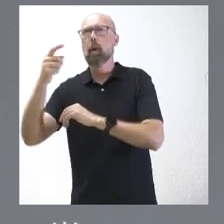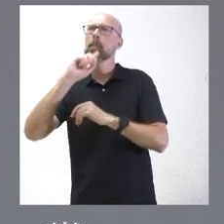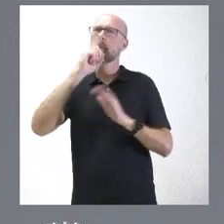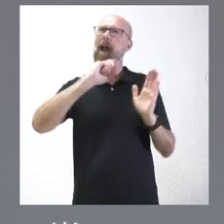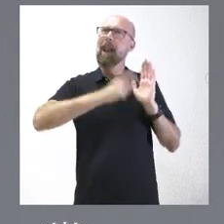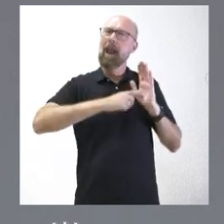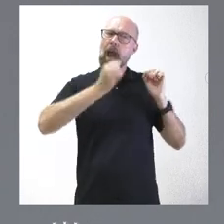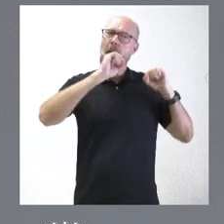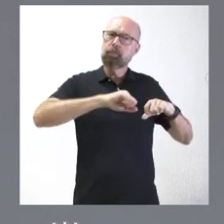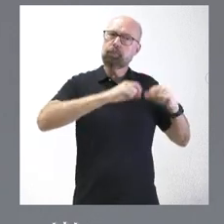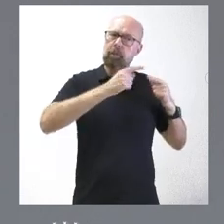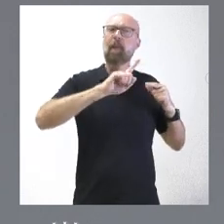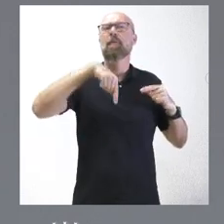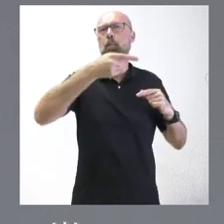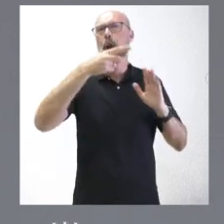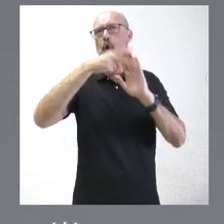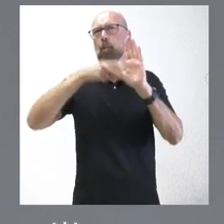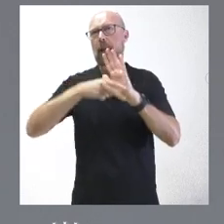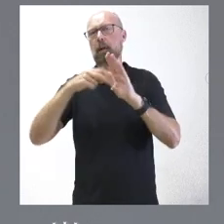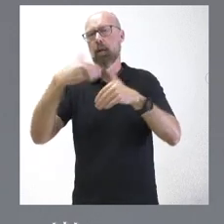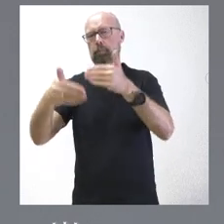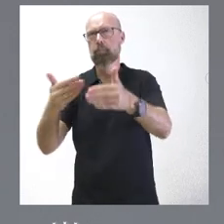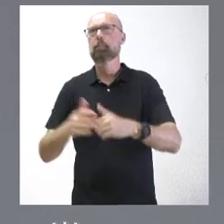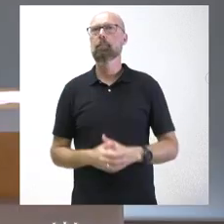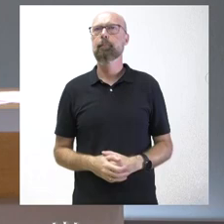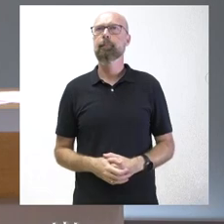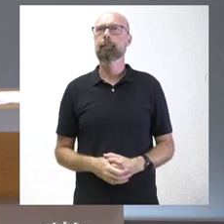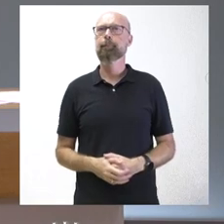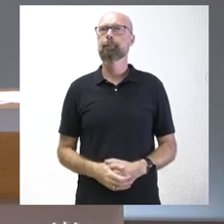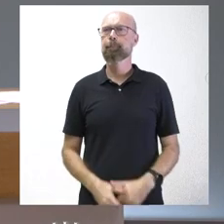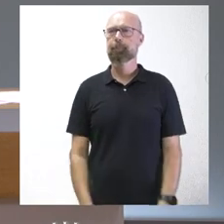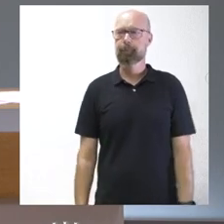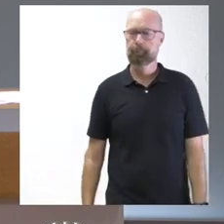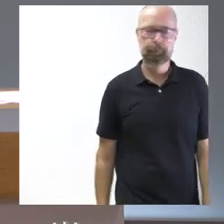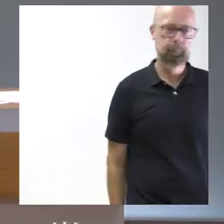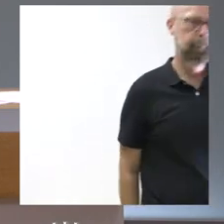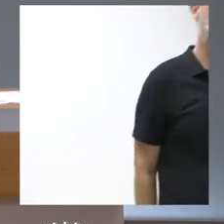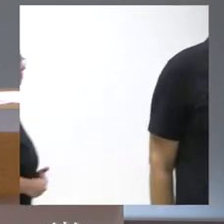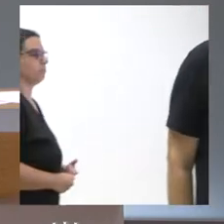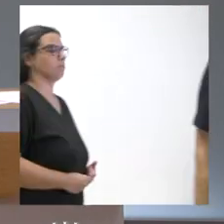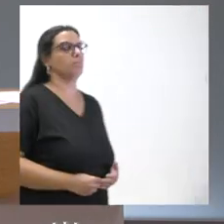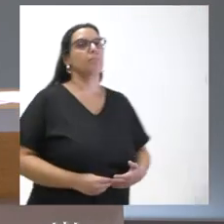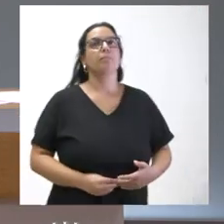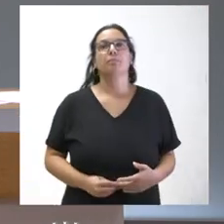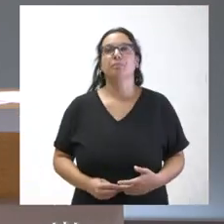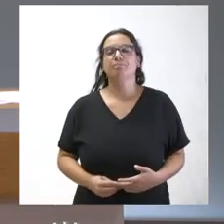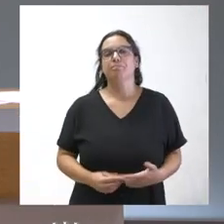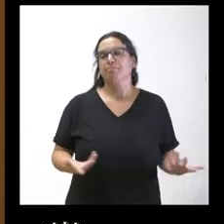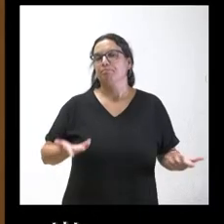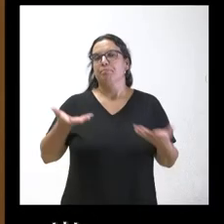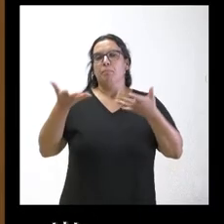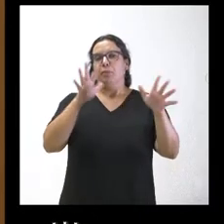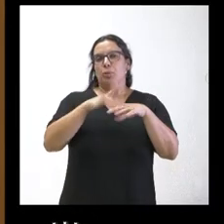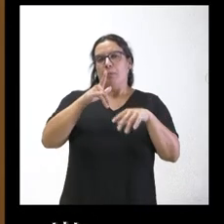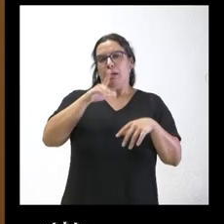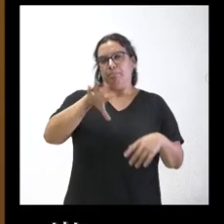en la normativa de referencia Buenos días por hacernos un poquito la idea de qué se